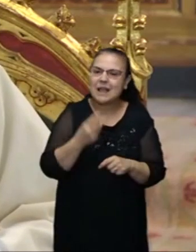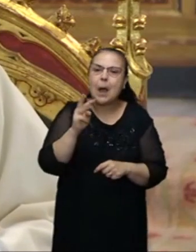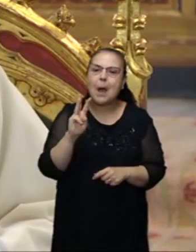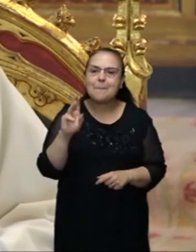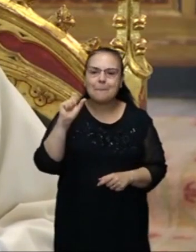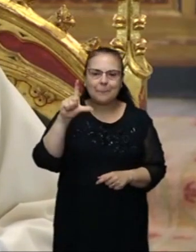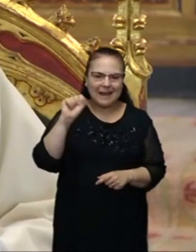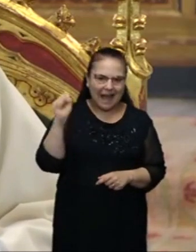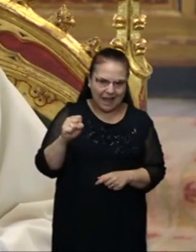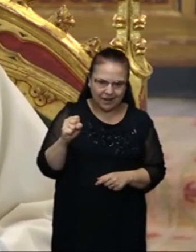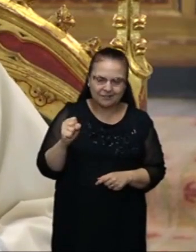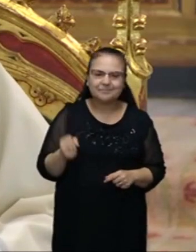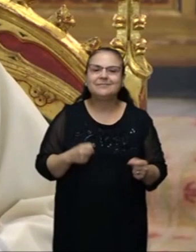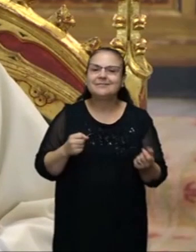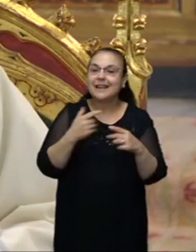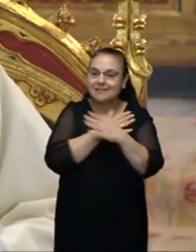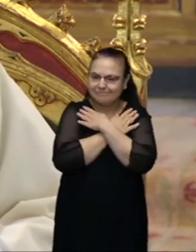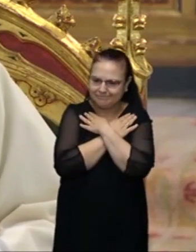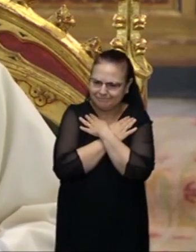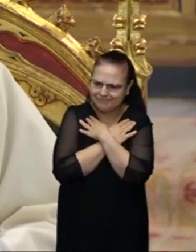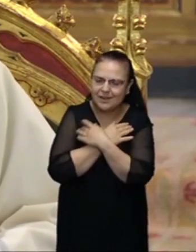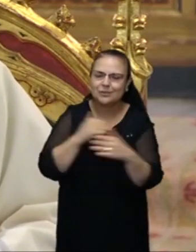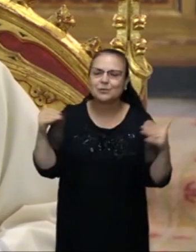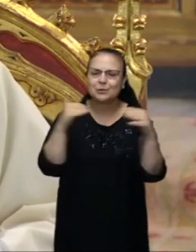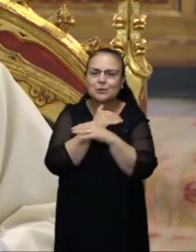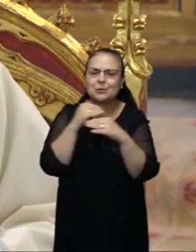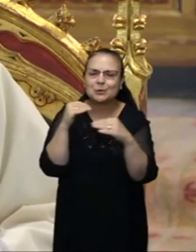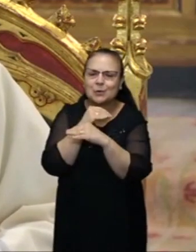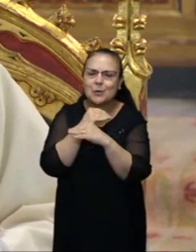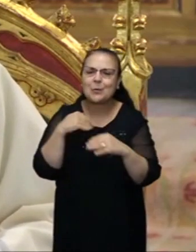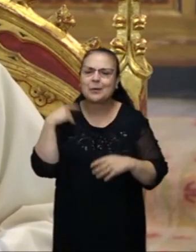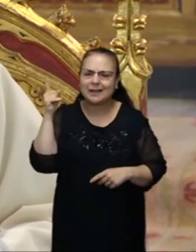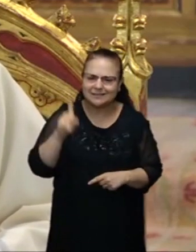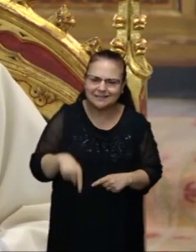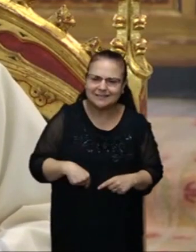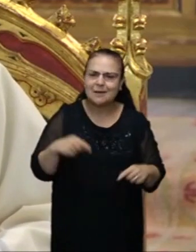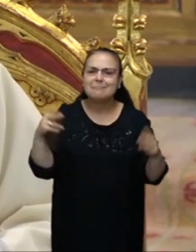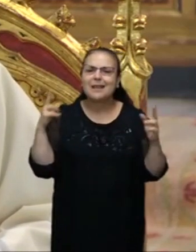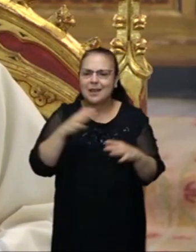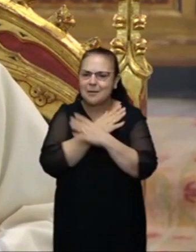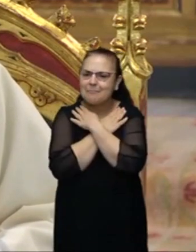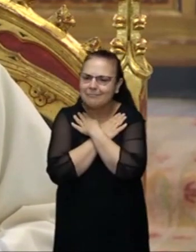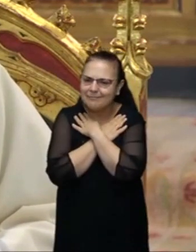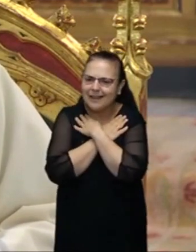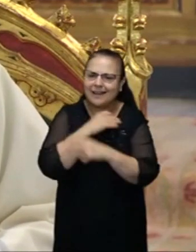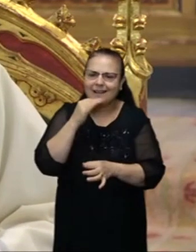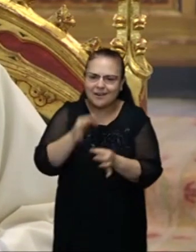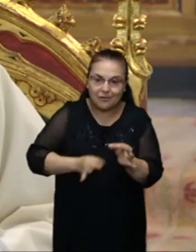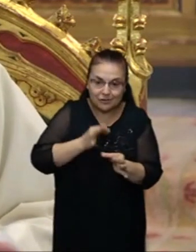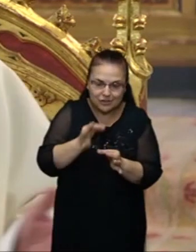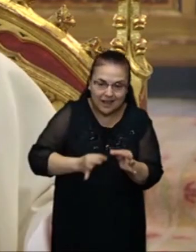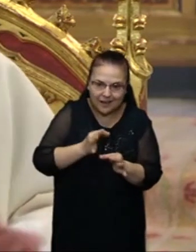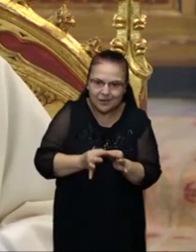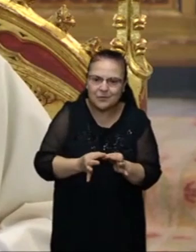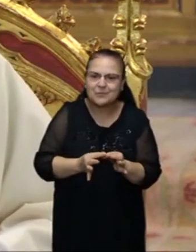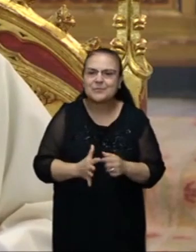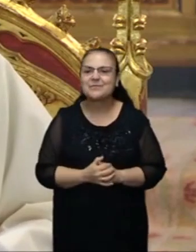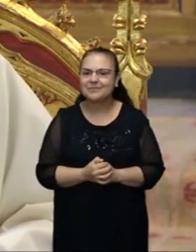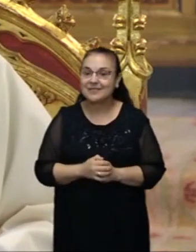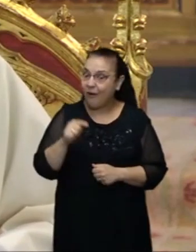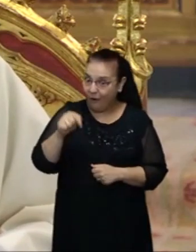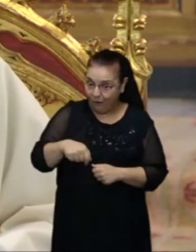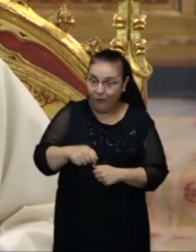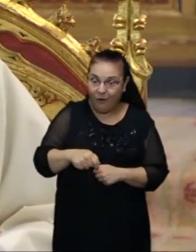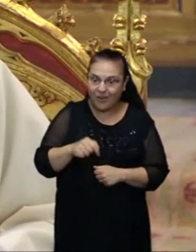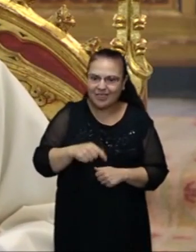junto con la Virgen del Rosario en octubre marca el sentido también del mes, en el sentido también mariano, a Jesús por María. Y hoy